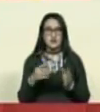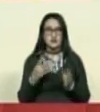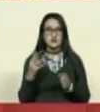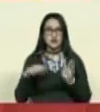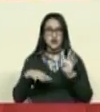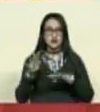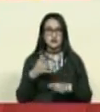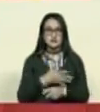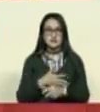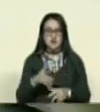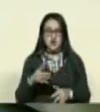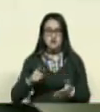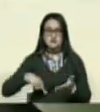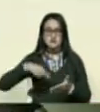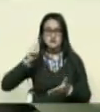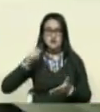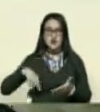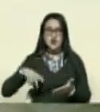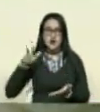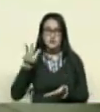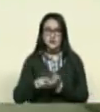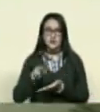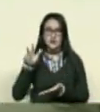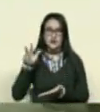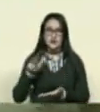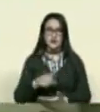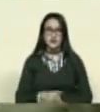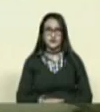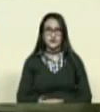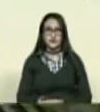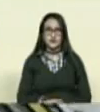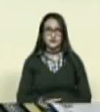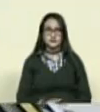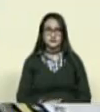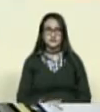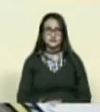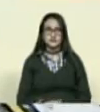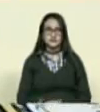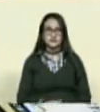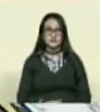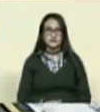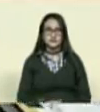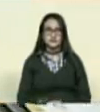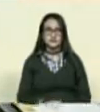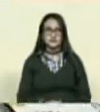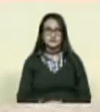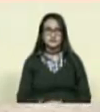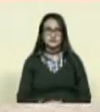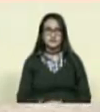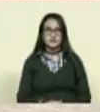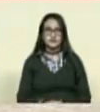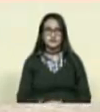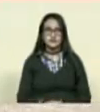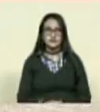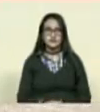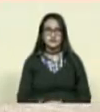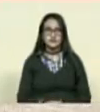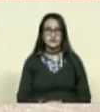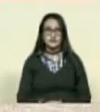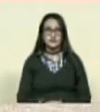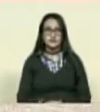41.414 millones de bolívares. Aprobado estos recursos para ampliación de infraestructura.